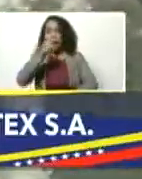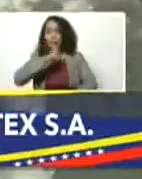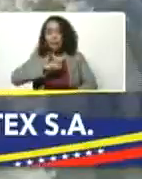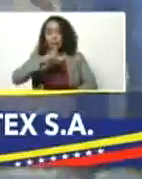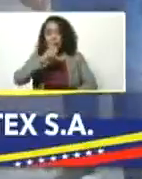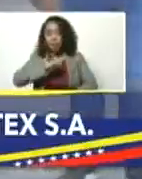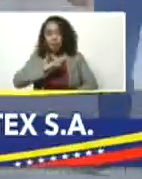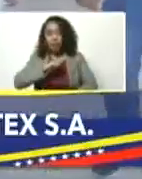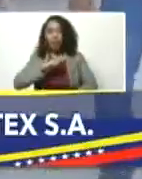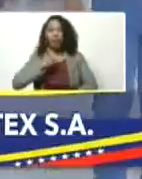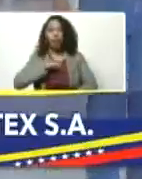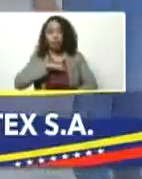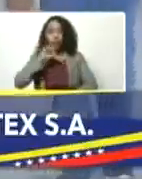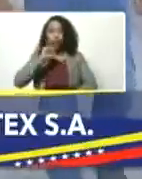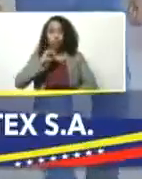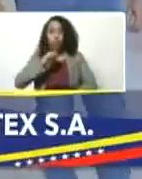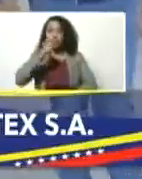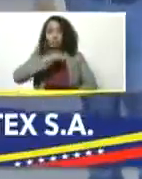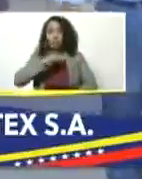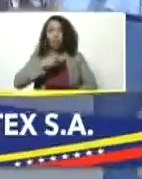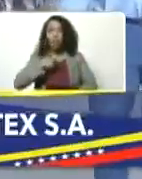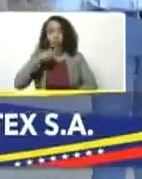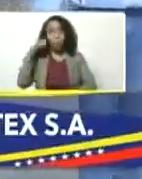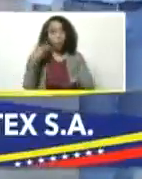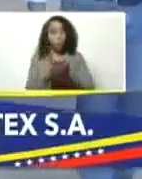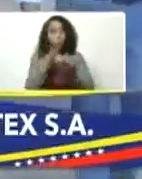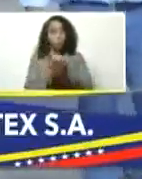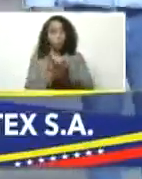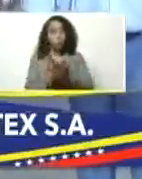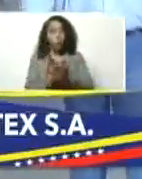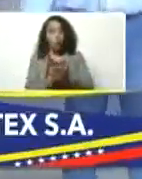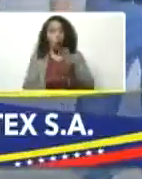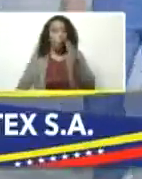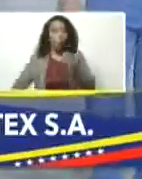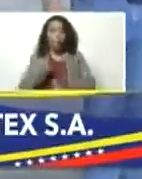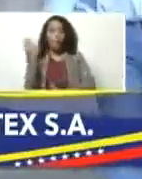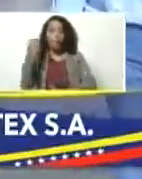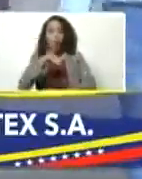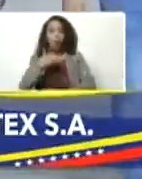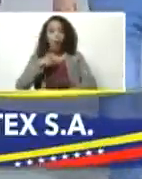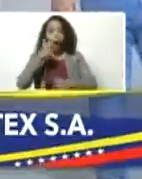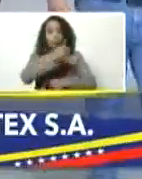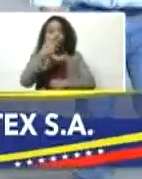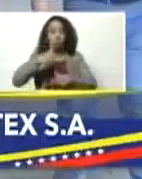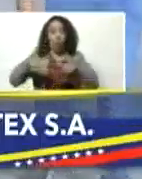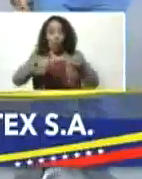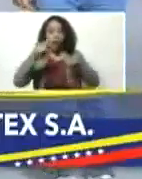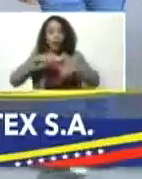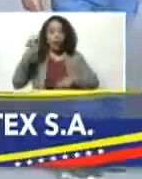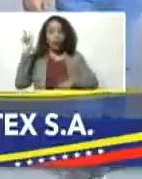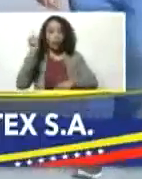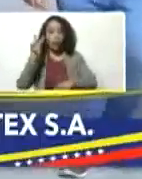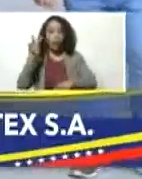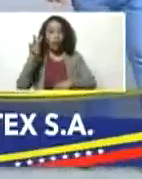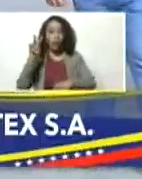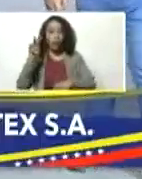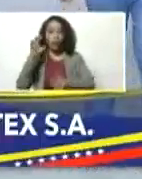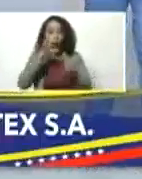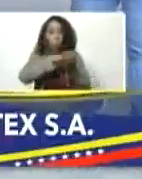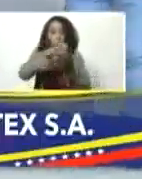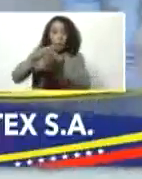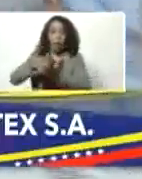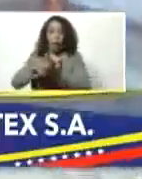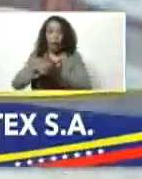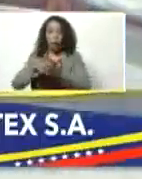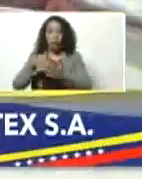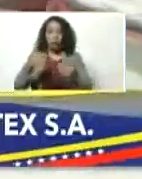que hemos resistido, y yo confirmo y corroboro una vez más que cada uno de los espacios de Venezuela en el Estado sufrió los